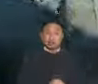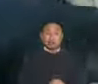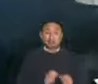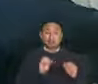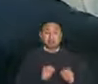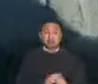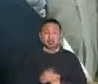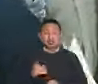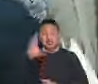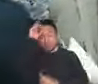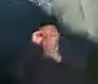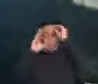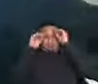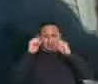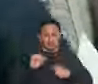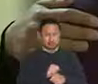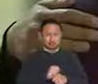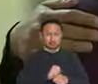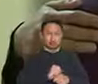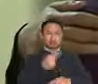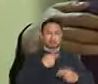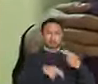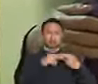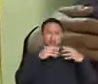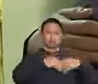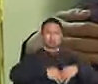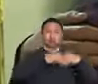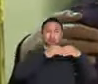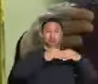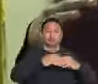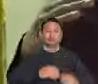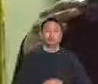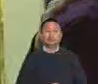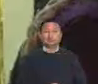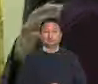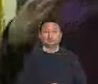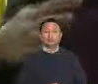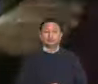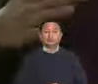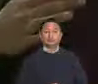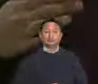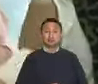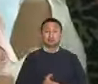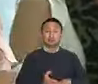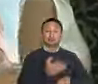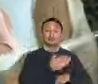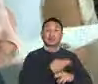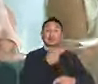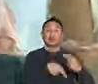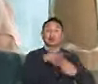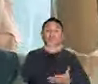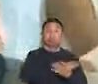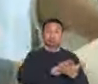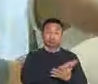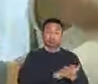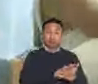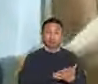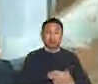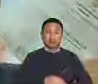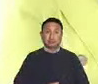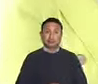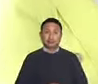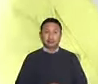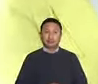poner en práctica todo lo aprendido para resurgir del aluvión que sepultó sus negocios, pero no sus ganas de salir